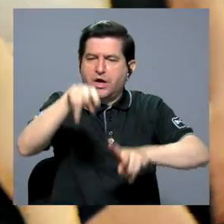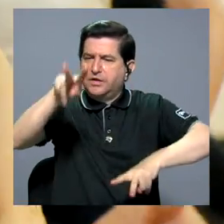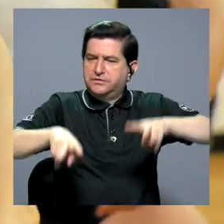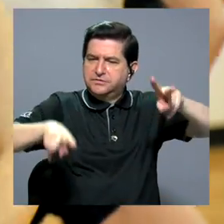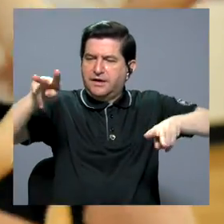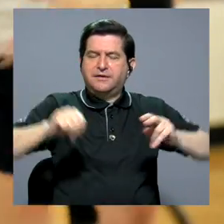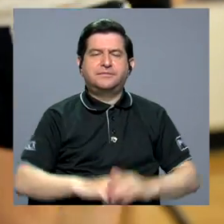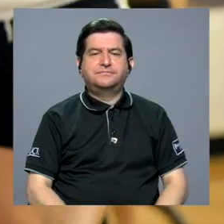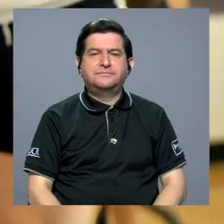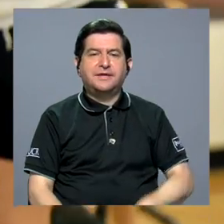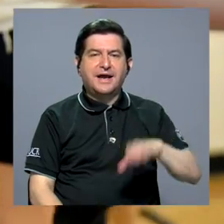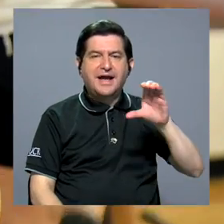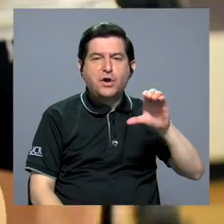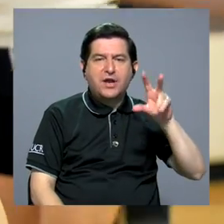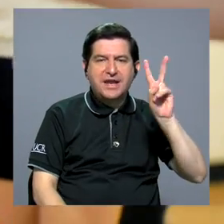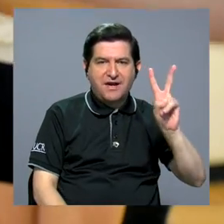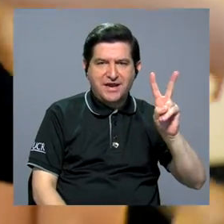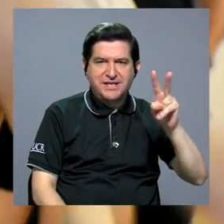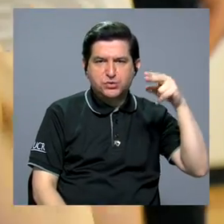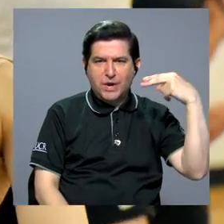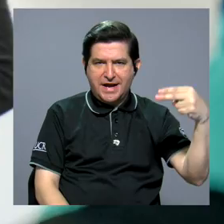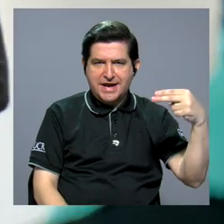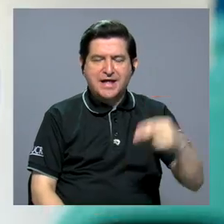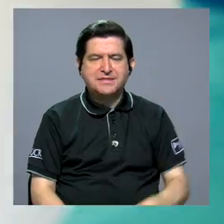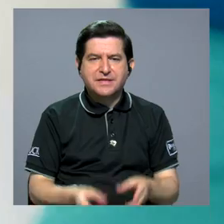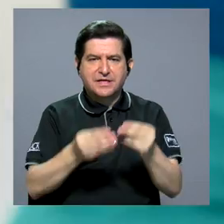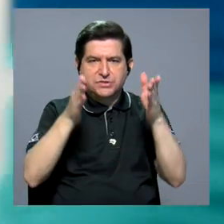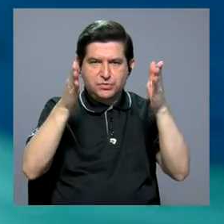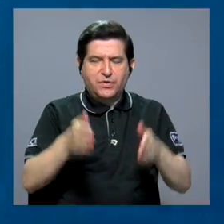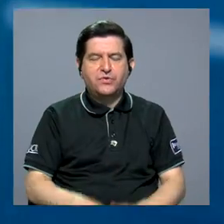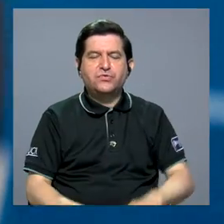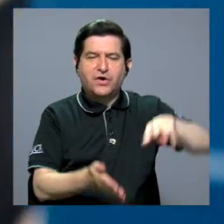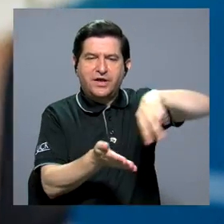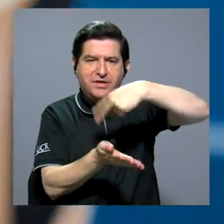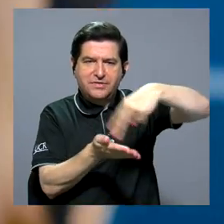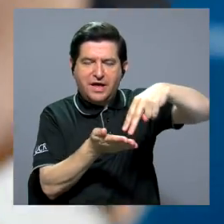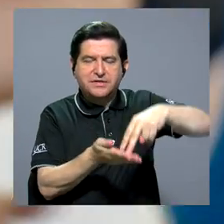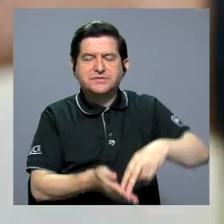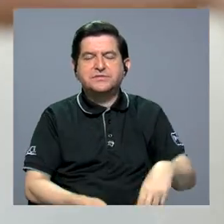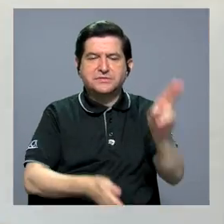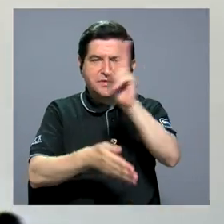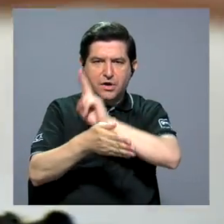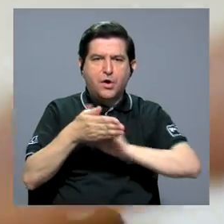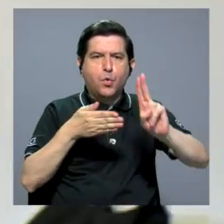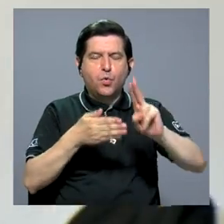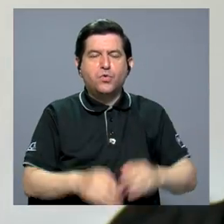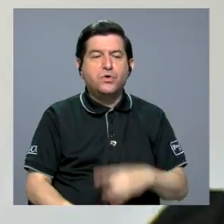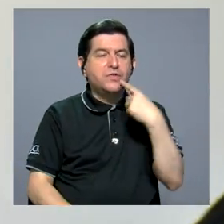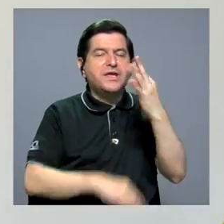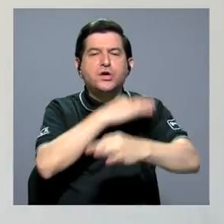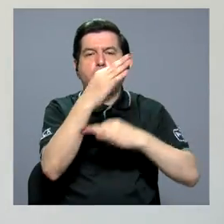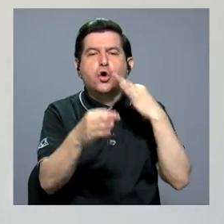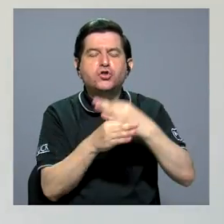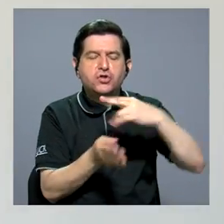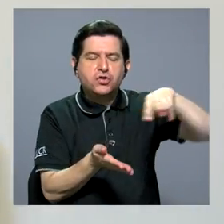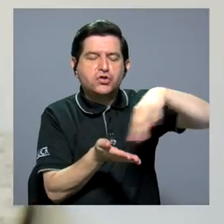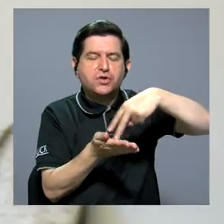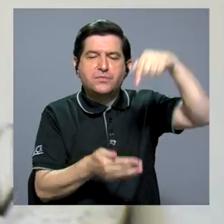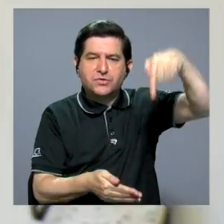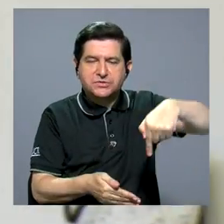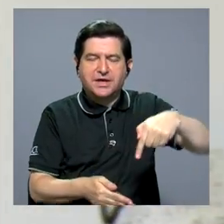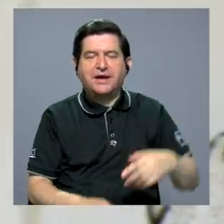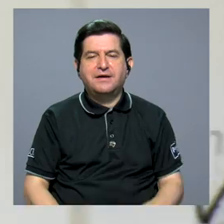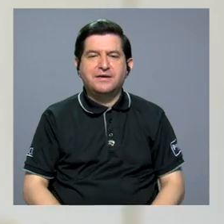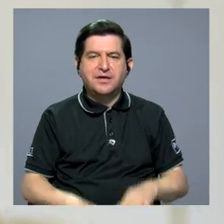oferta variada. Carolina Valenzuela Hernández, productora de Danza U, explicó los géneros de danza que